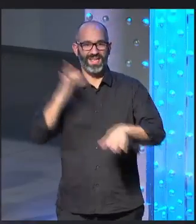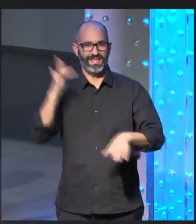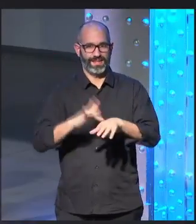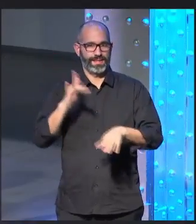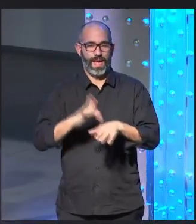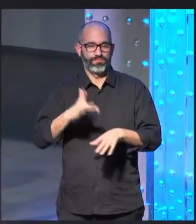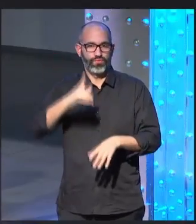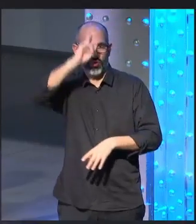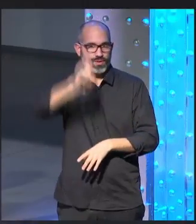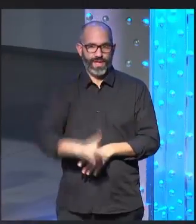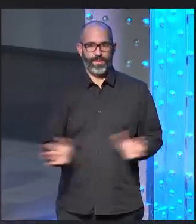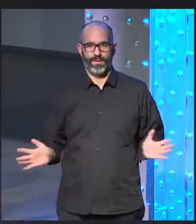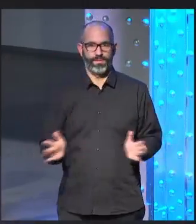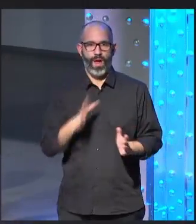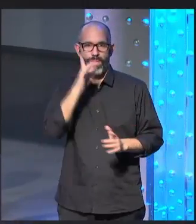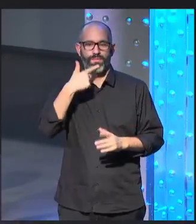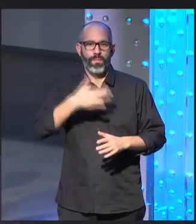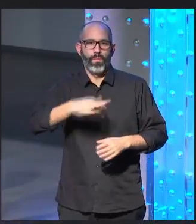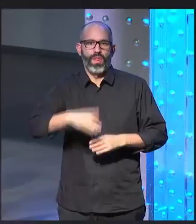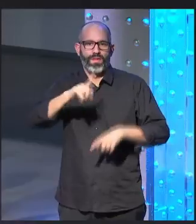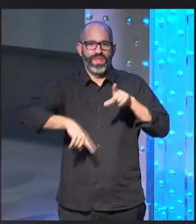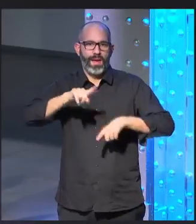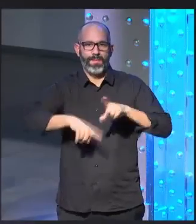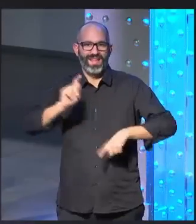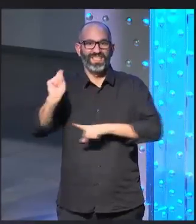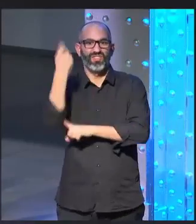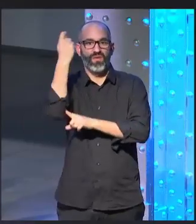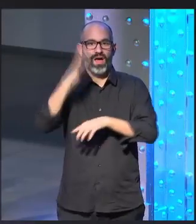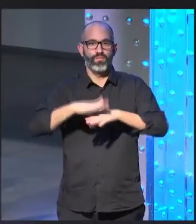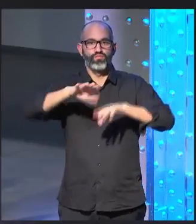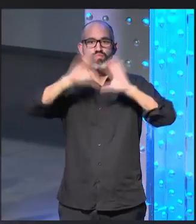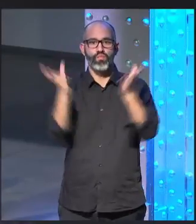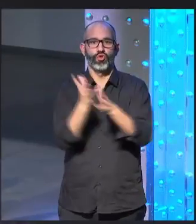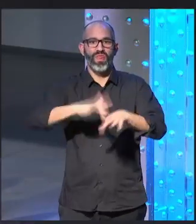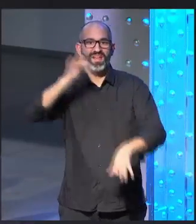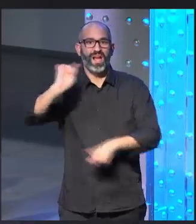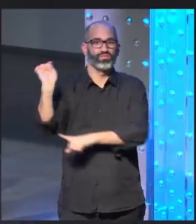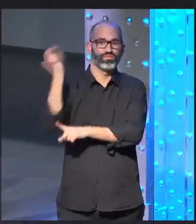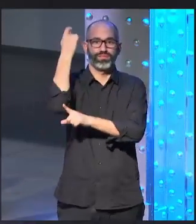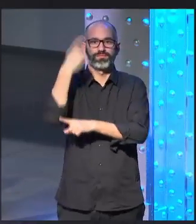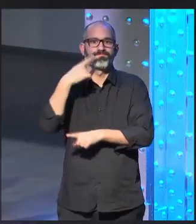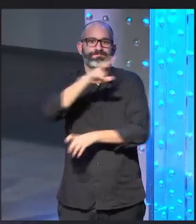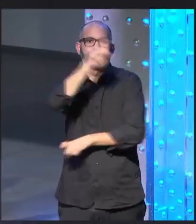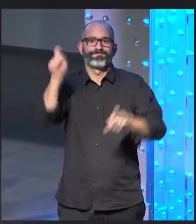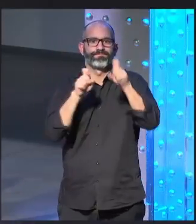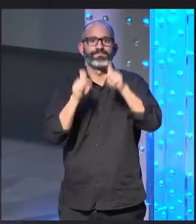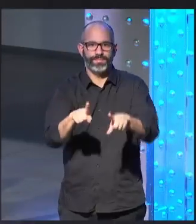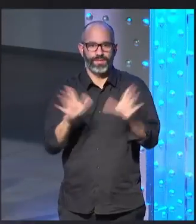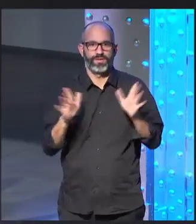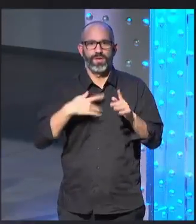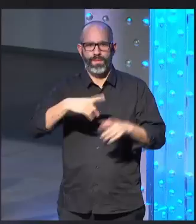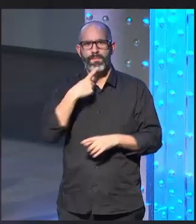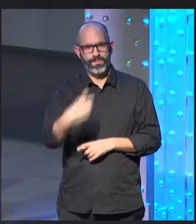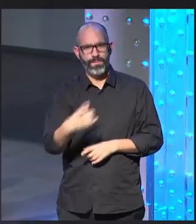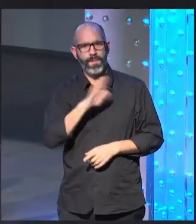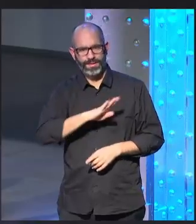bastante improbable. Como dice un autor aquí, es un cisne negro. O sea, triunfar en el mundo digital es un don negro. Es un cisne negro, es bastante complejo,